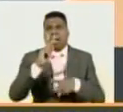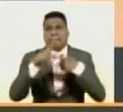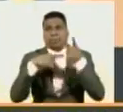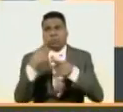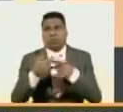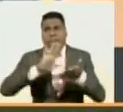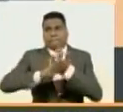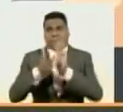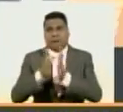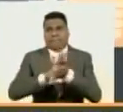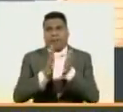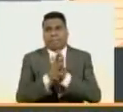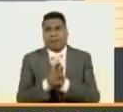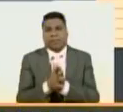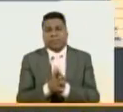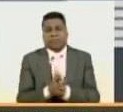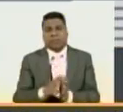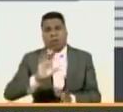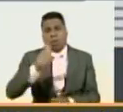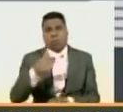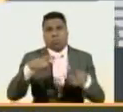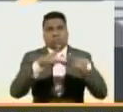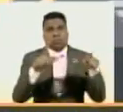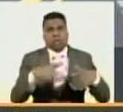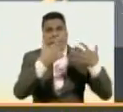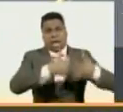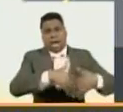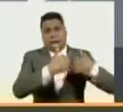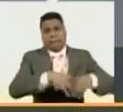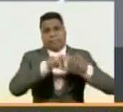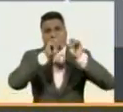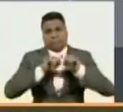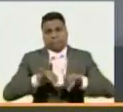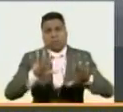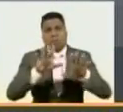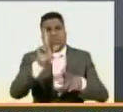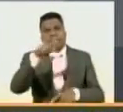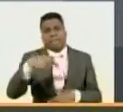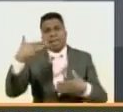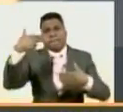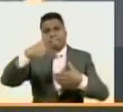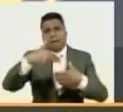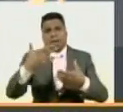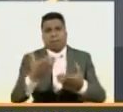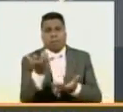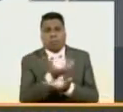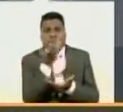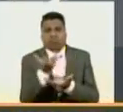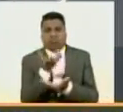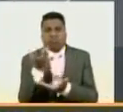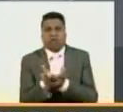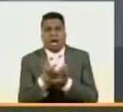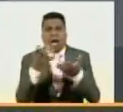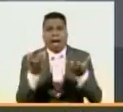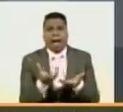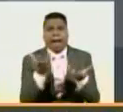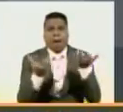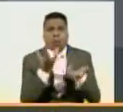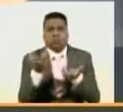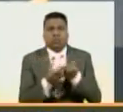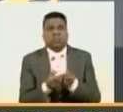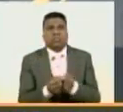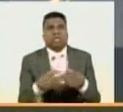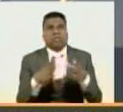de maíz, la planta Leander y la planta de distribución de gas doméstico. Todas ellas, pues, instituciones del Estado, del